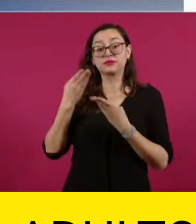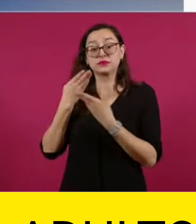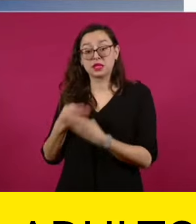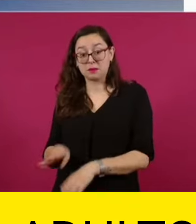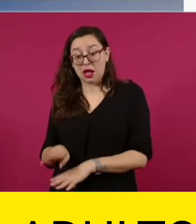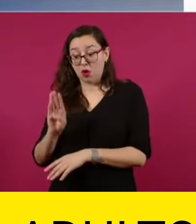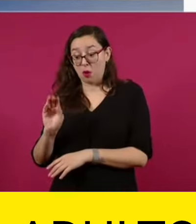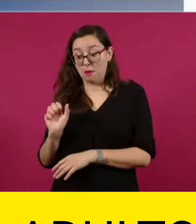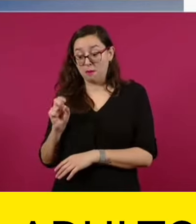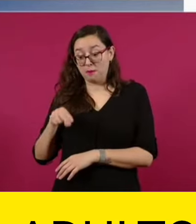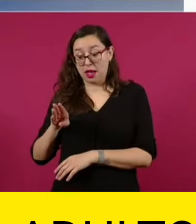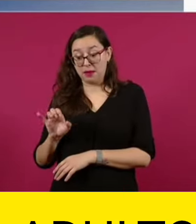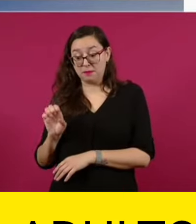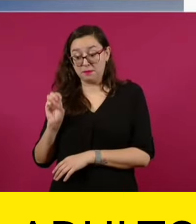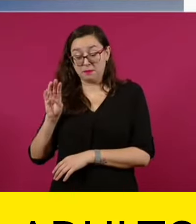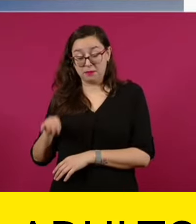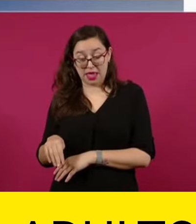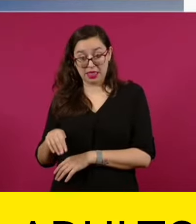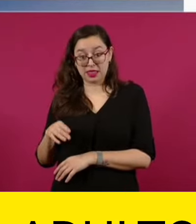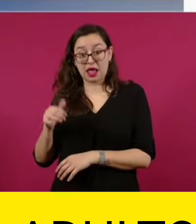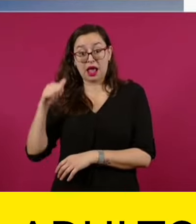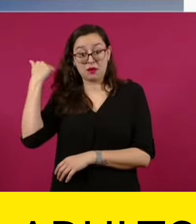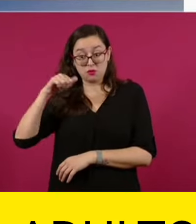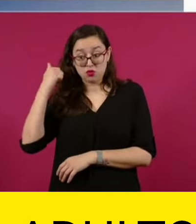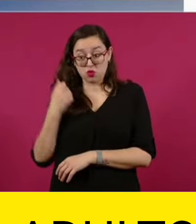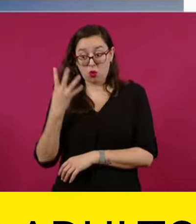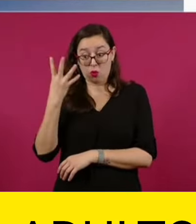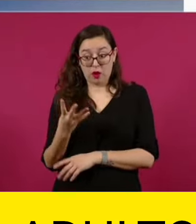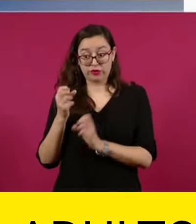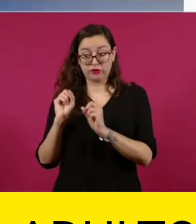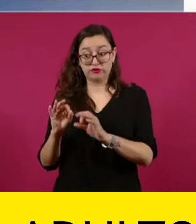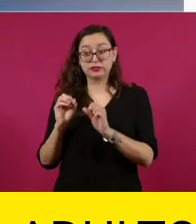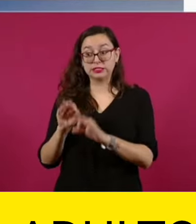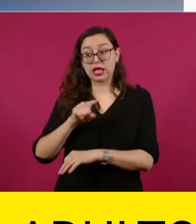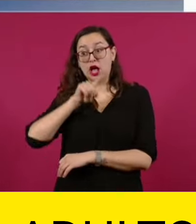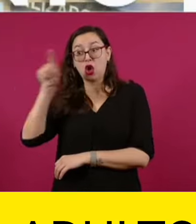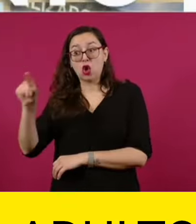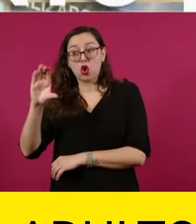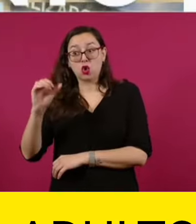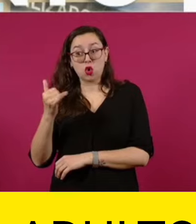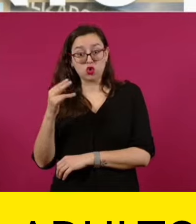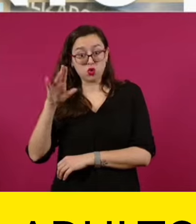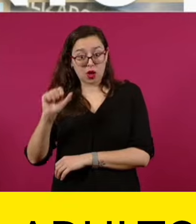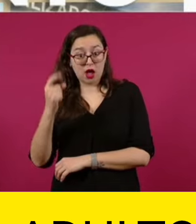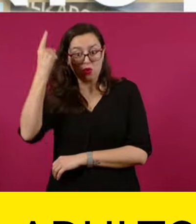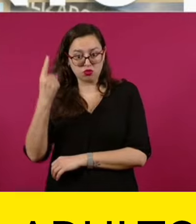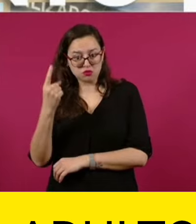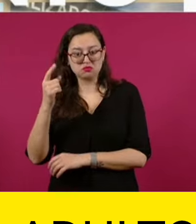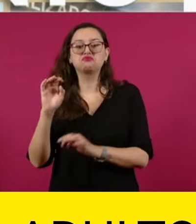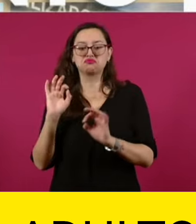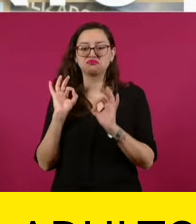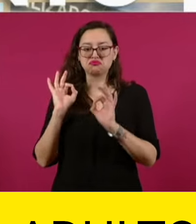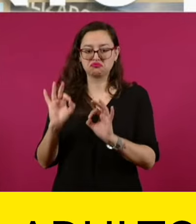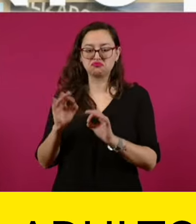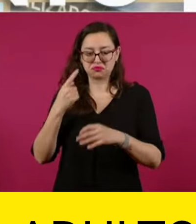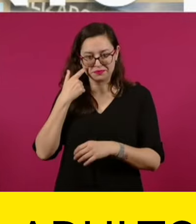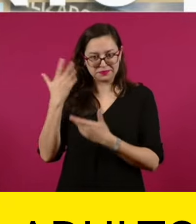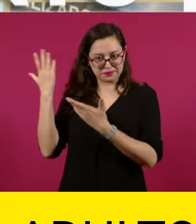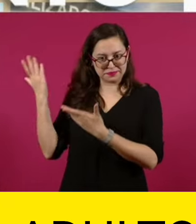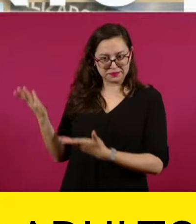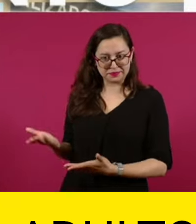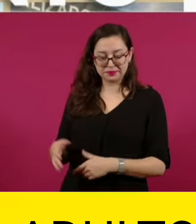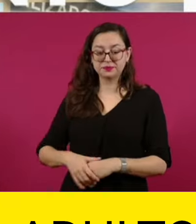en Acapulco y una sucursal en Coyuca. Adelante. Como ustedes conocen, la atención a la emergencia, ya casi vamos a cumplir un año